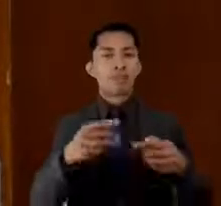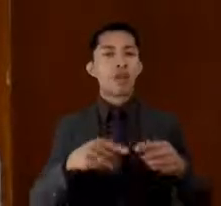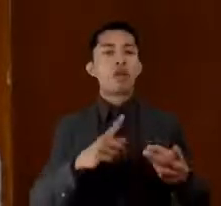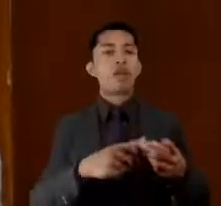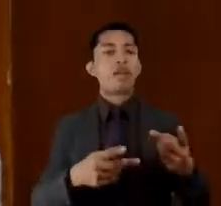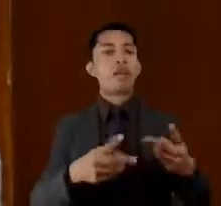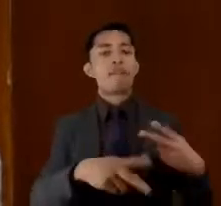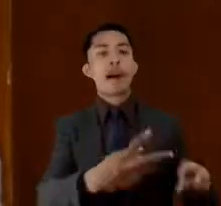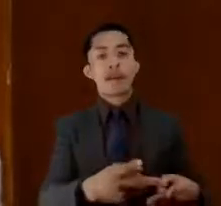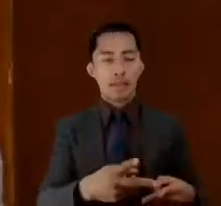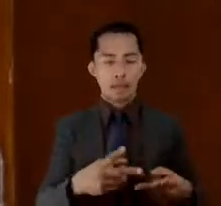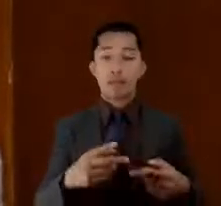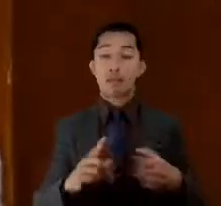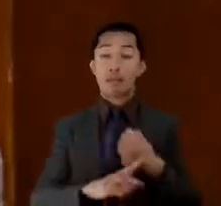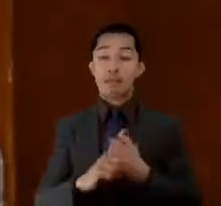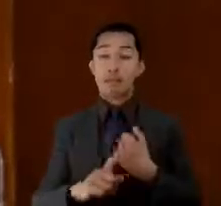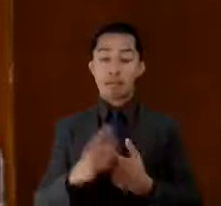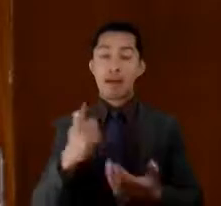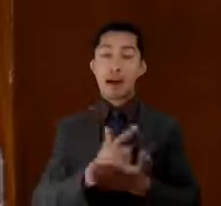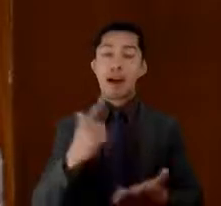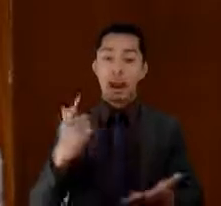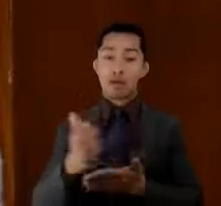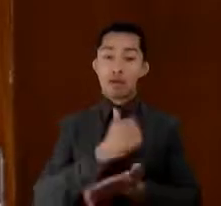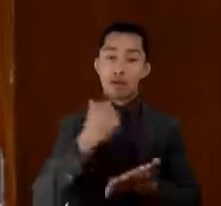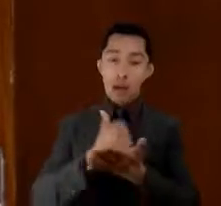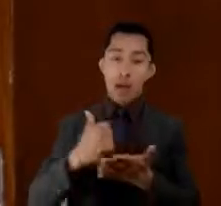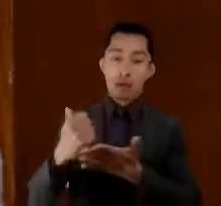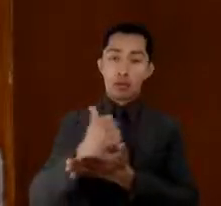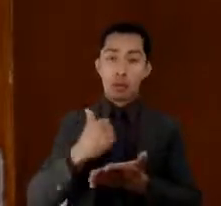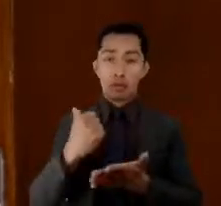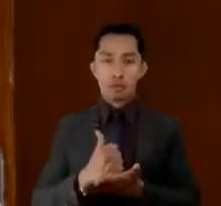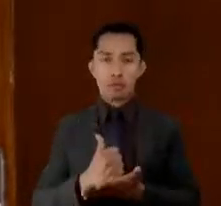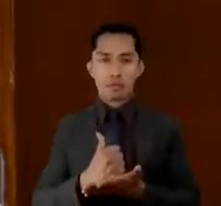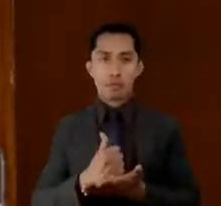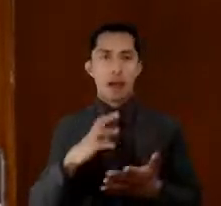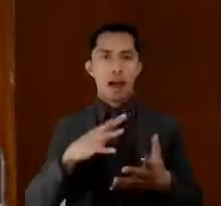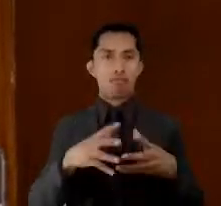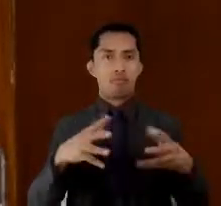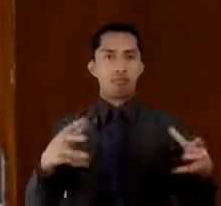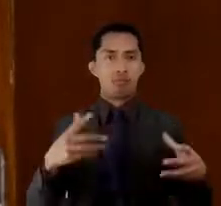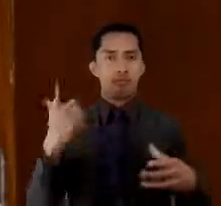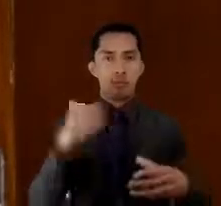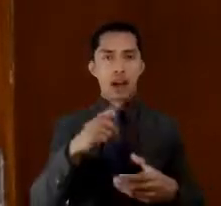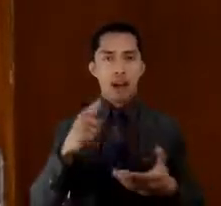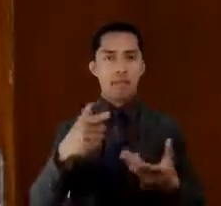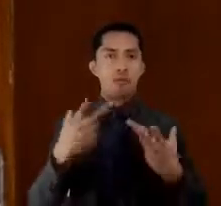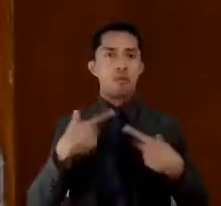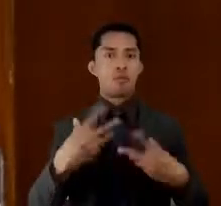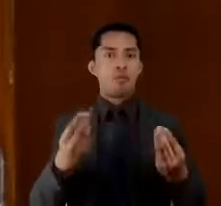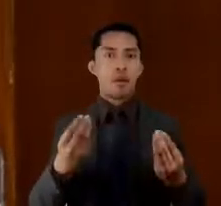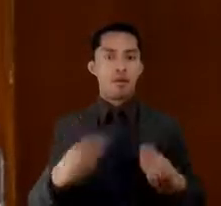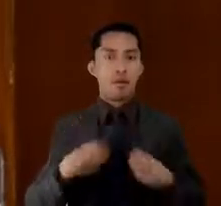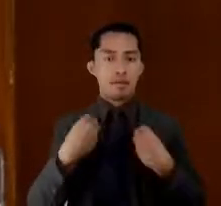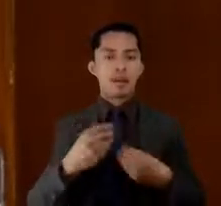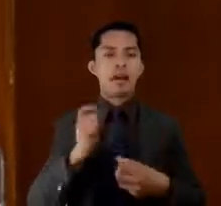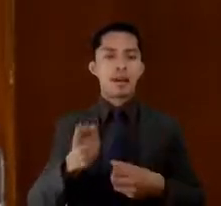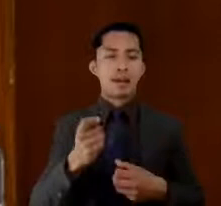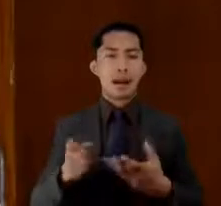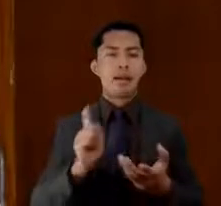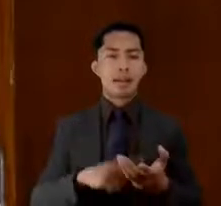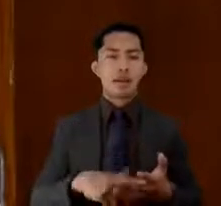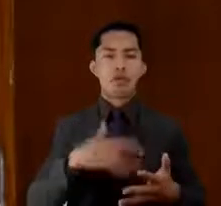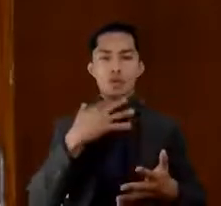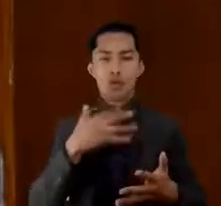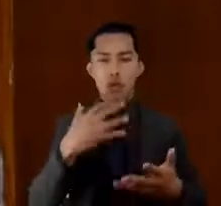más importantes problemáticas de las urbes, sean estas de menor o mayor expansión y concentración poblacional, es el manejo de residuos